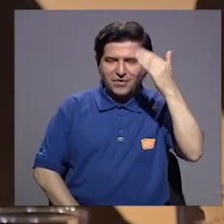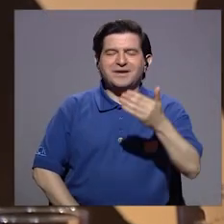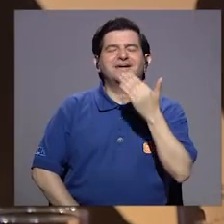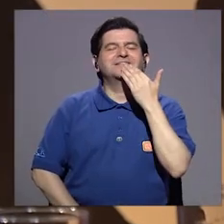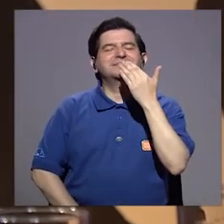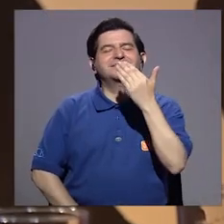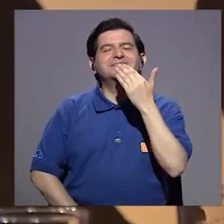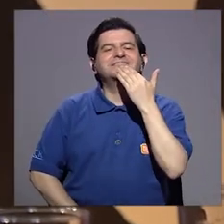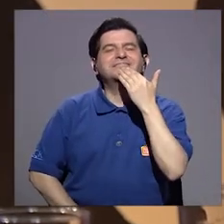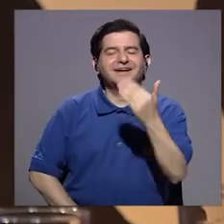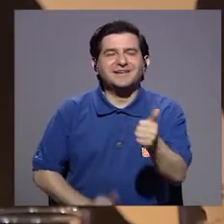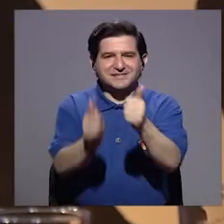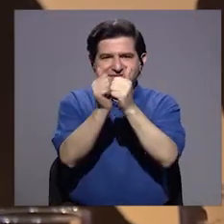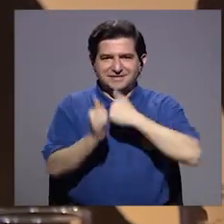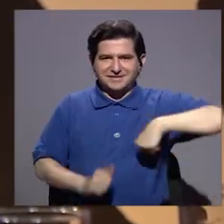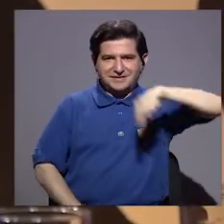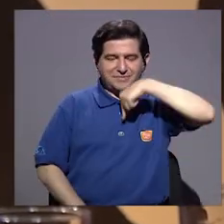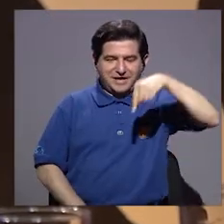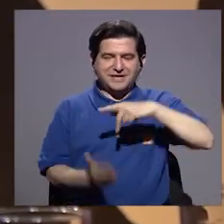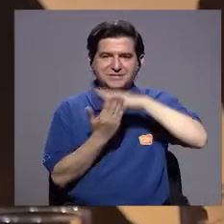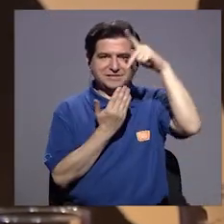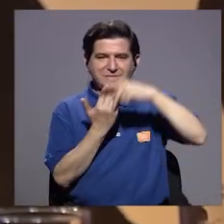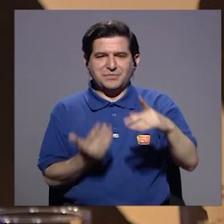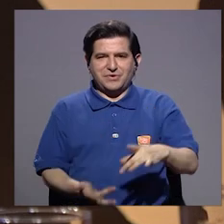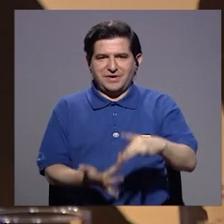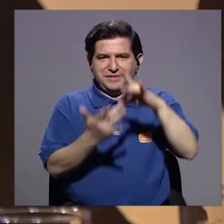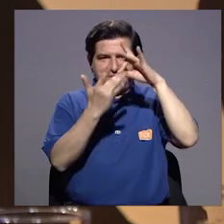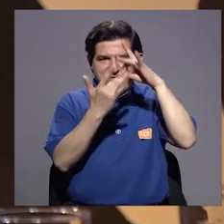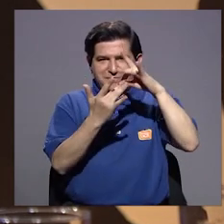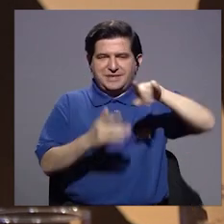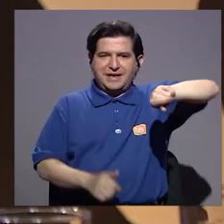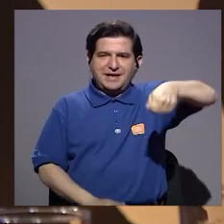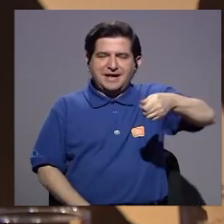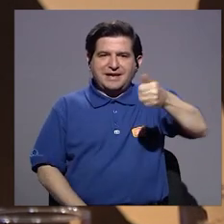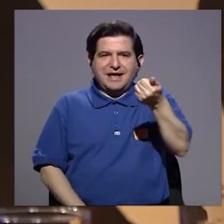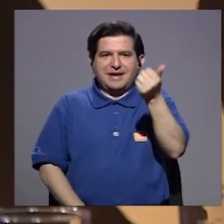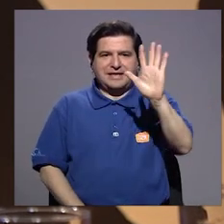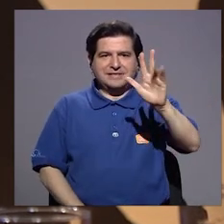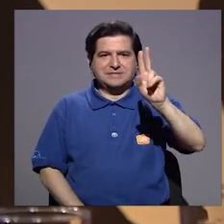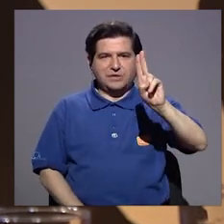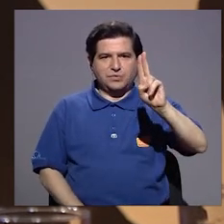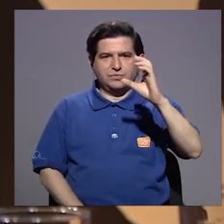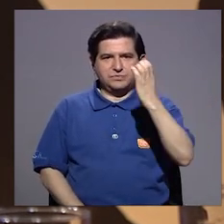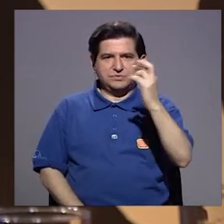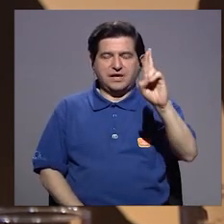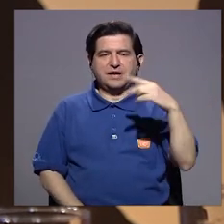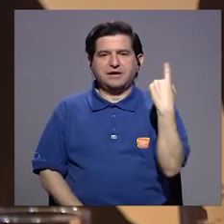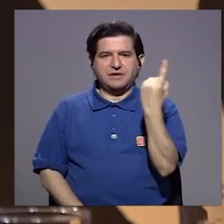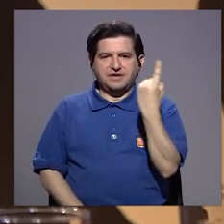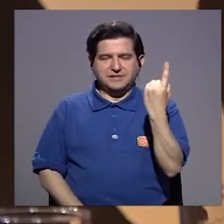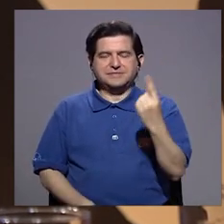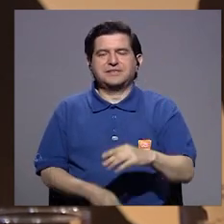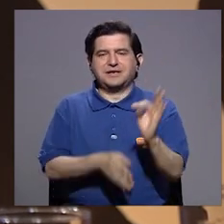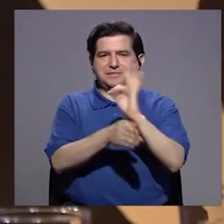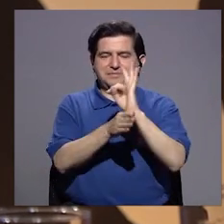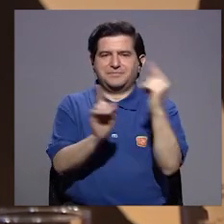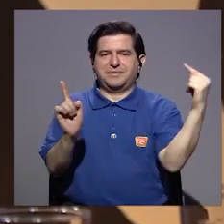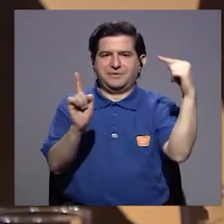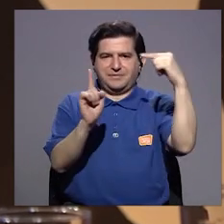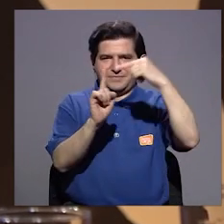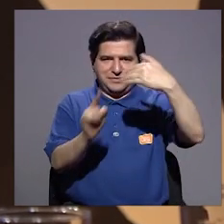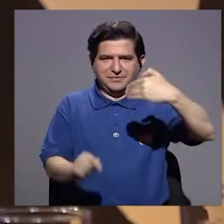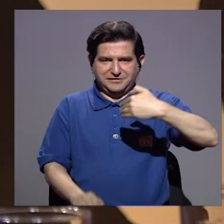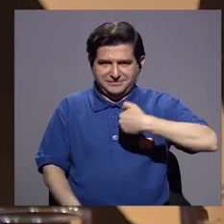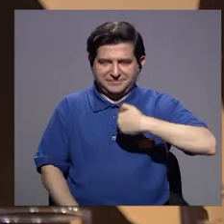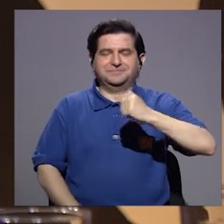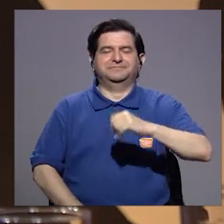Hola, ¿qué tal? Muchísimas gracias por acompañarnos en este programa especial de Canal 15 UCR, en donde siempre hacemos televisión